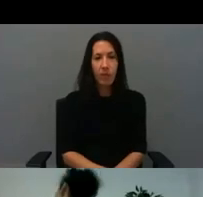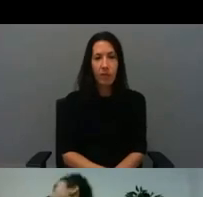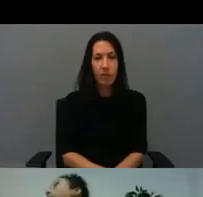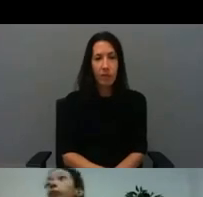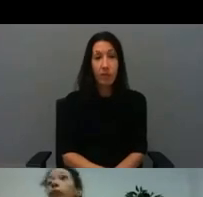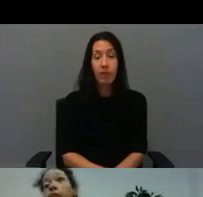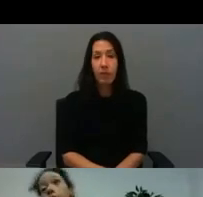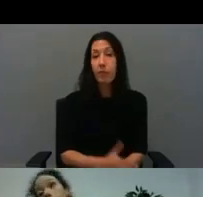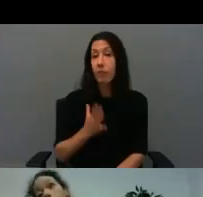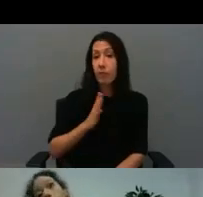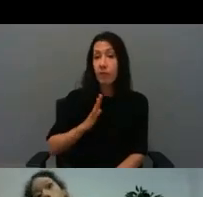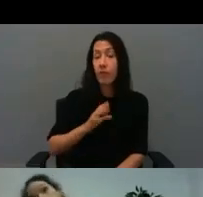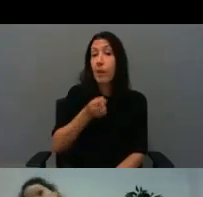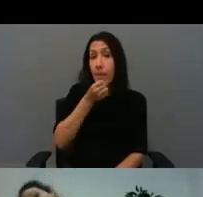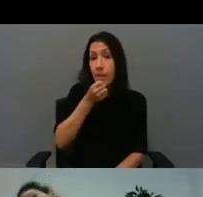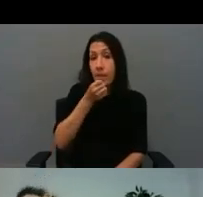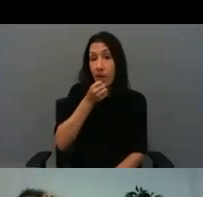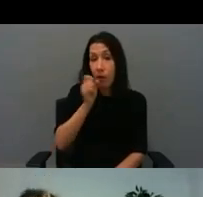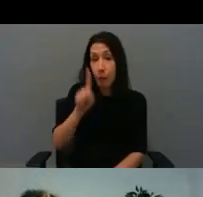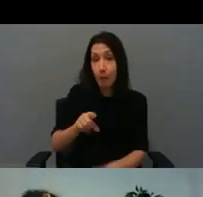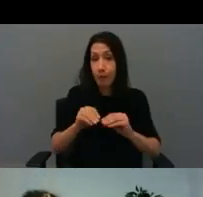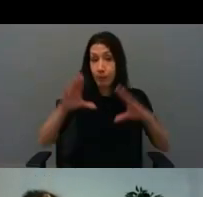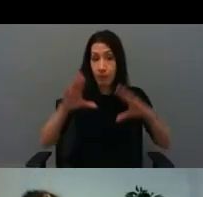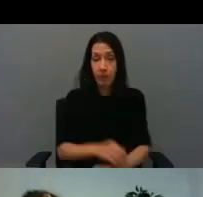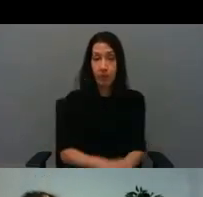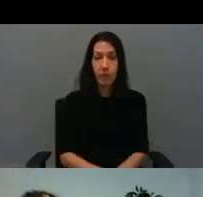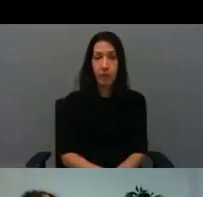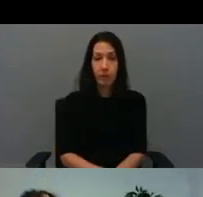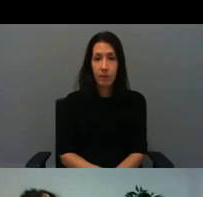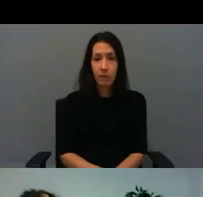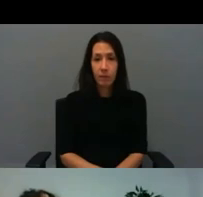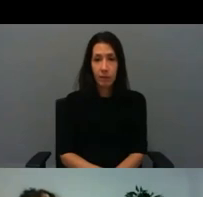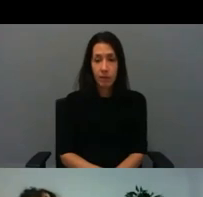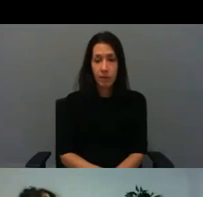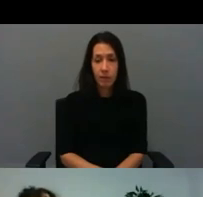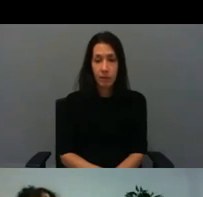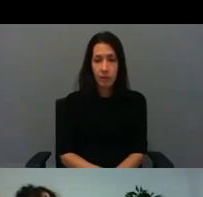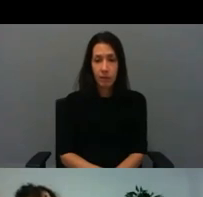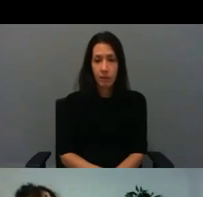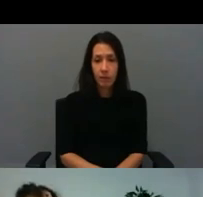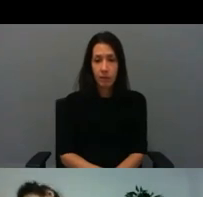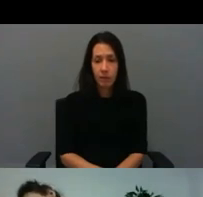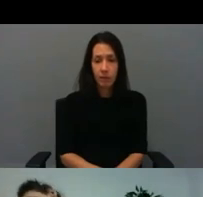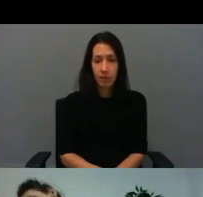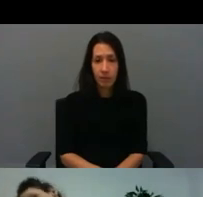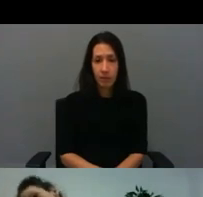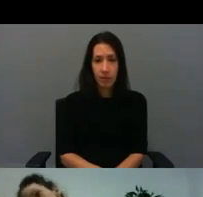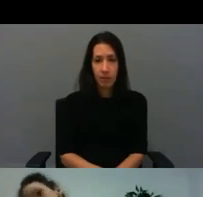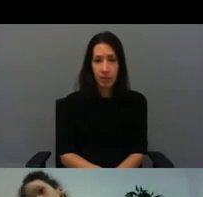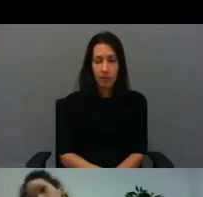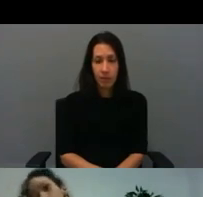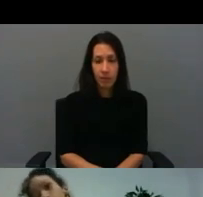Activa tu micrófono con el mensaje azul. ¿Me y luego tenemos...